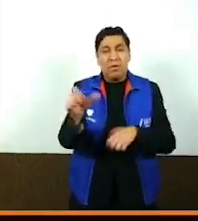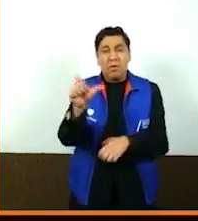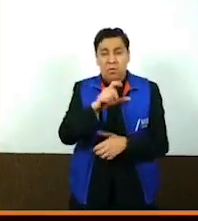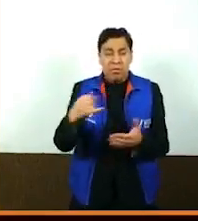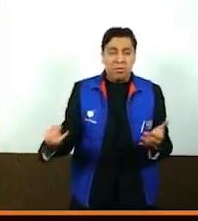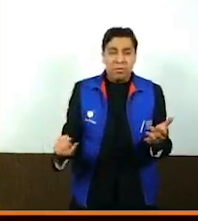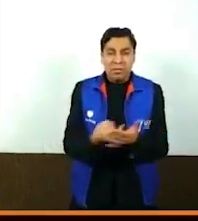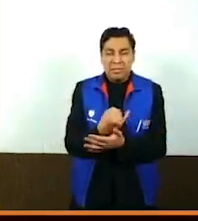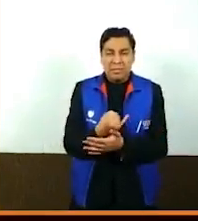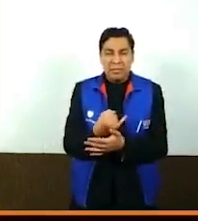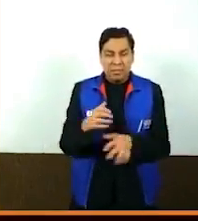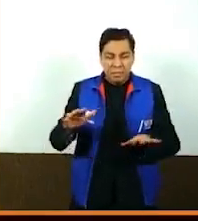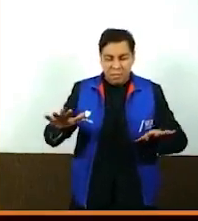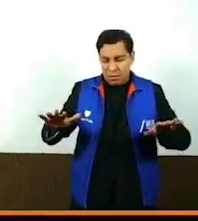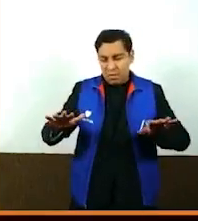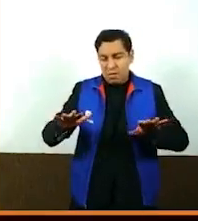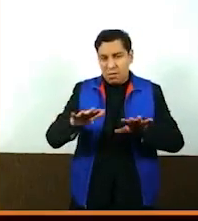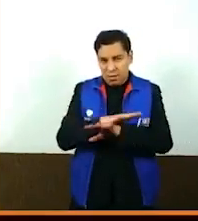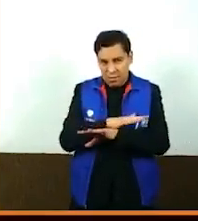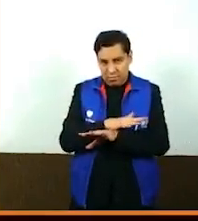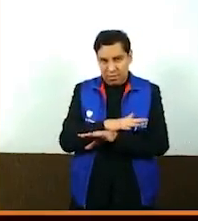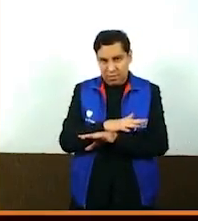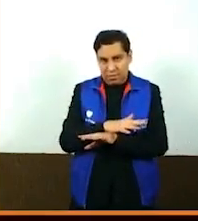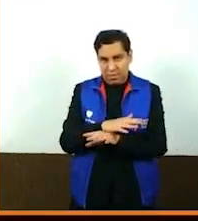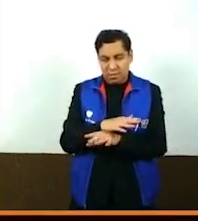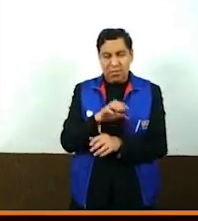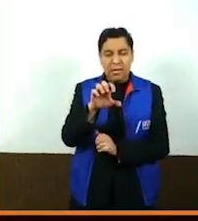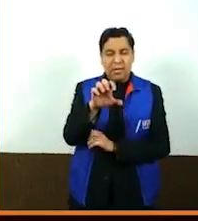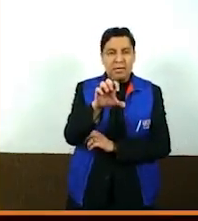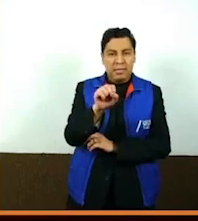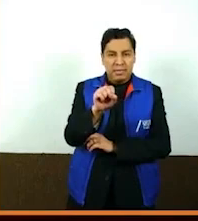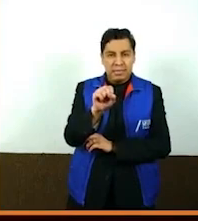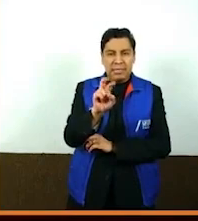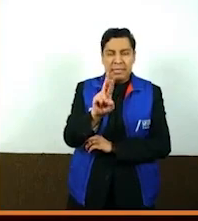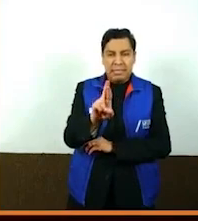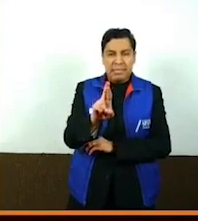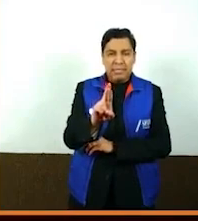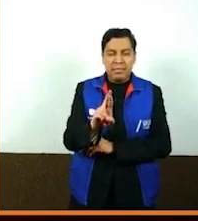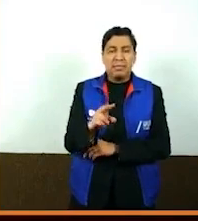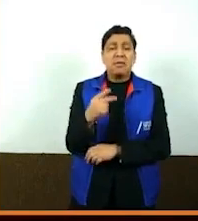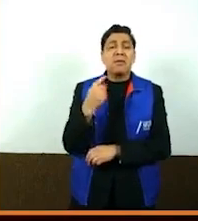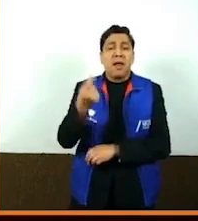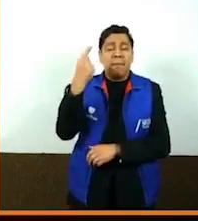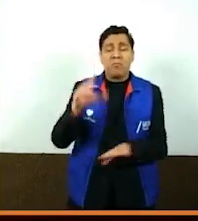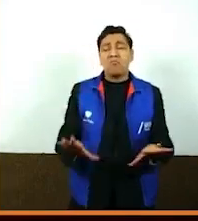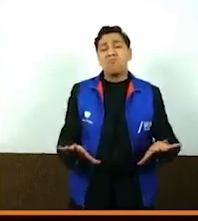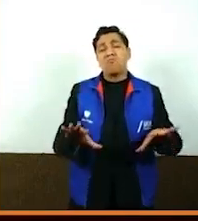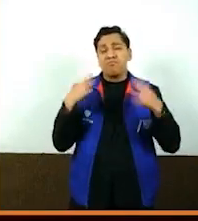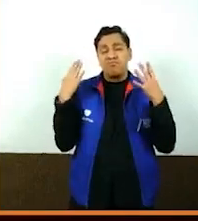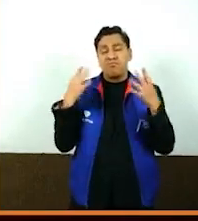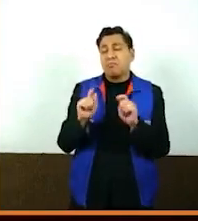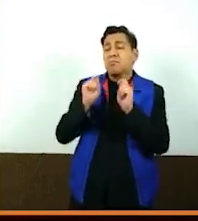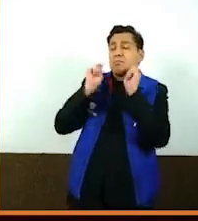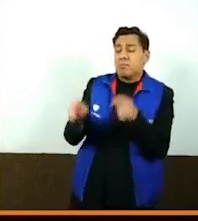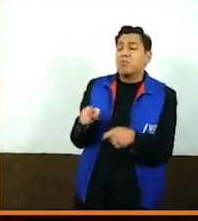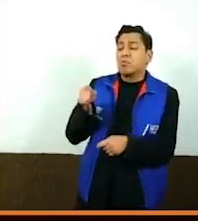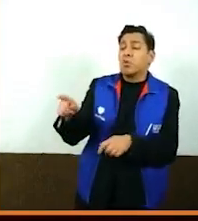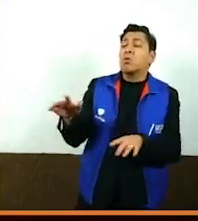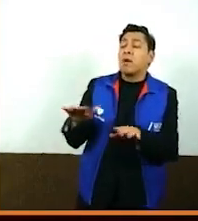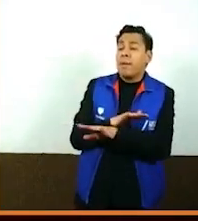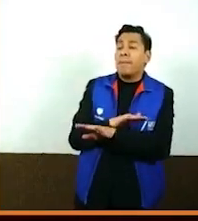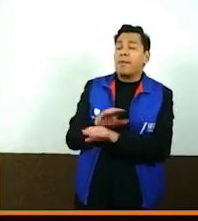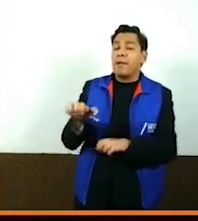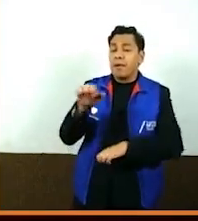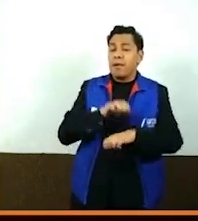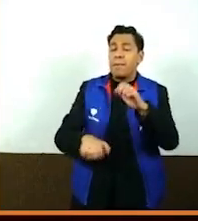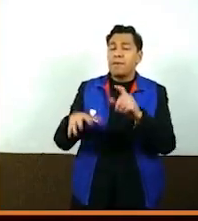hacer un proceso de responsabilidad social empresarial. No es algo que se pueda asignar solo un área, porque esa área tiene que